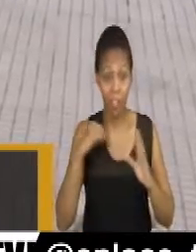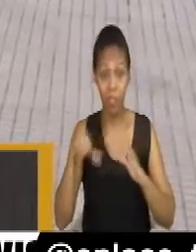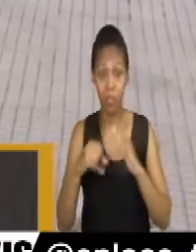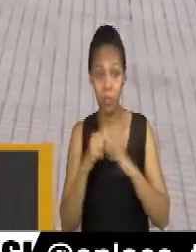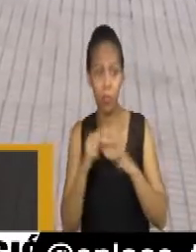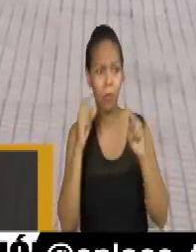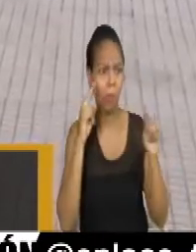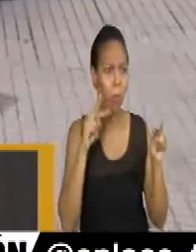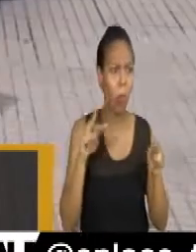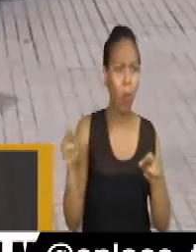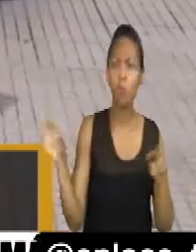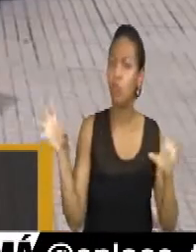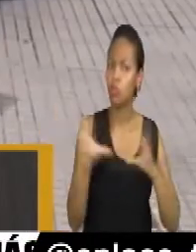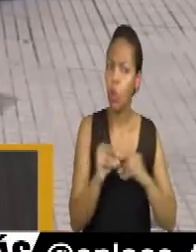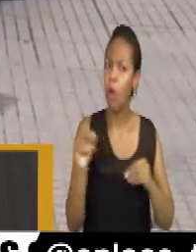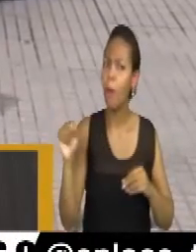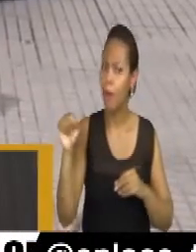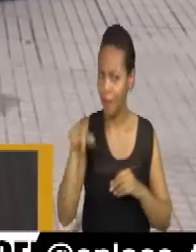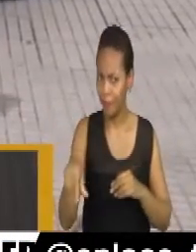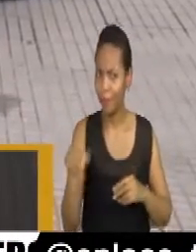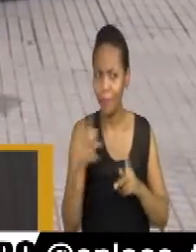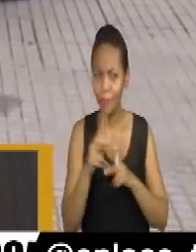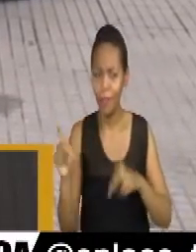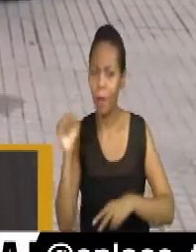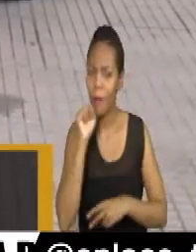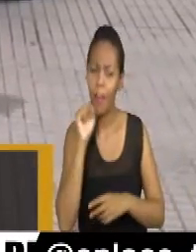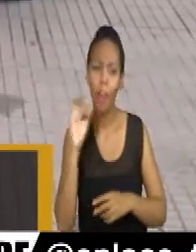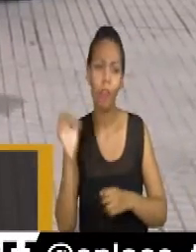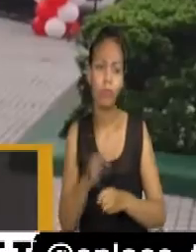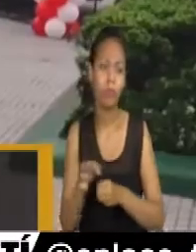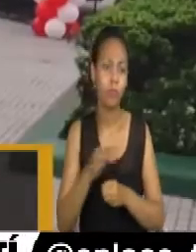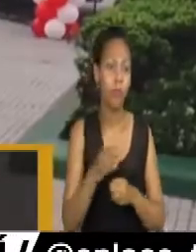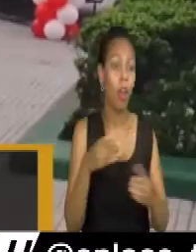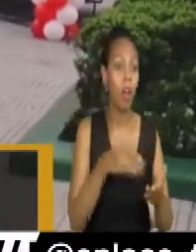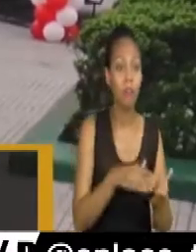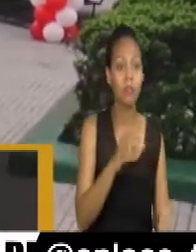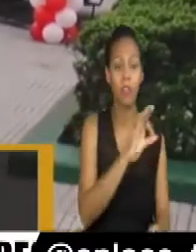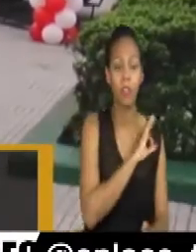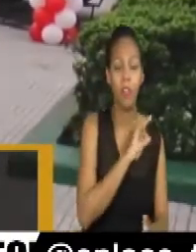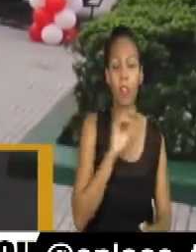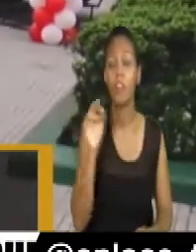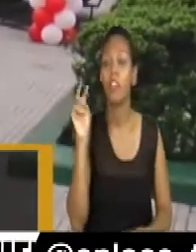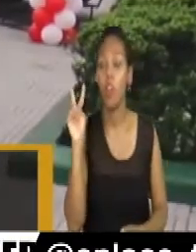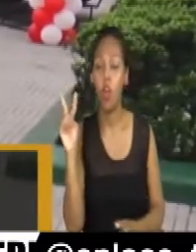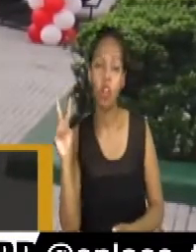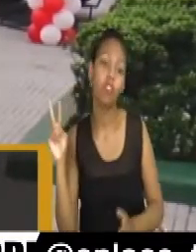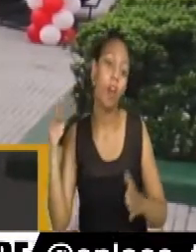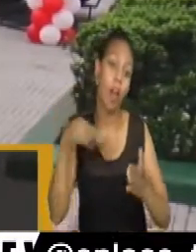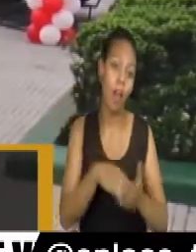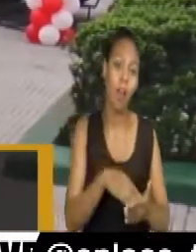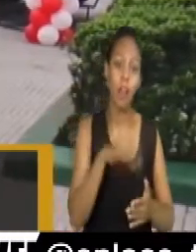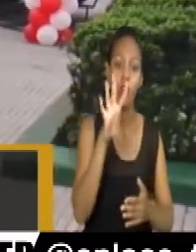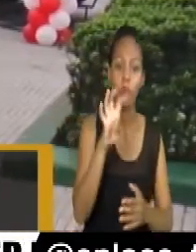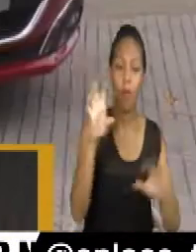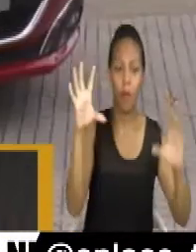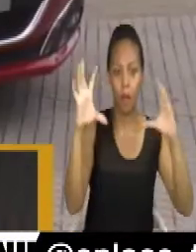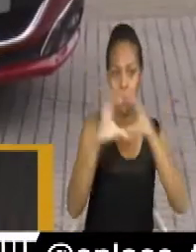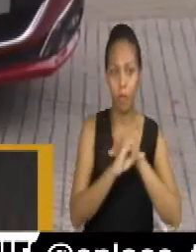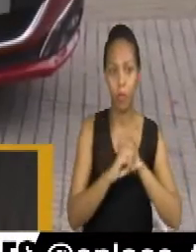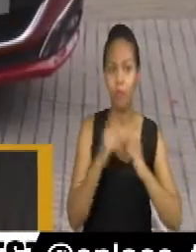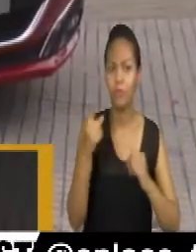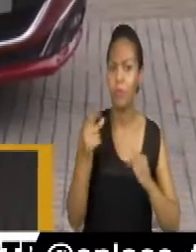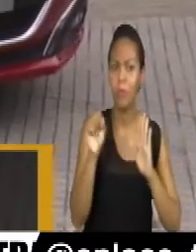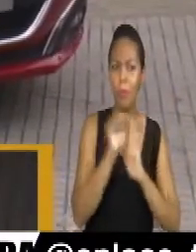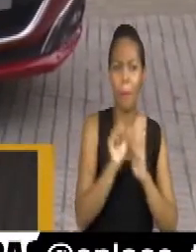todos los barranqueños y todos los habitantes del Magdalena Medio hasta el sábado de 2 a 9 de la noche, todos los 16 marcas de vehículos,